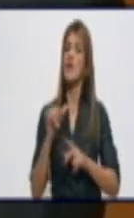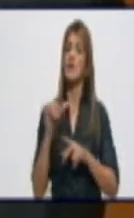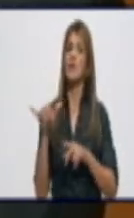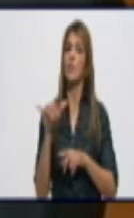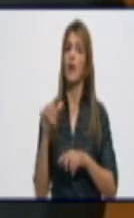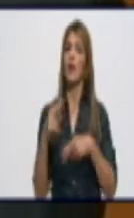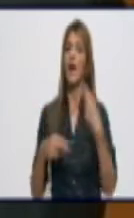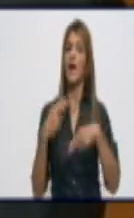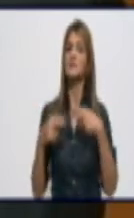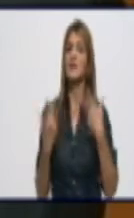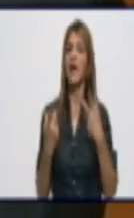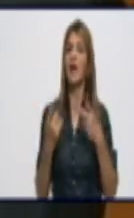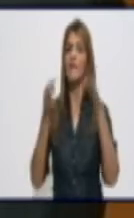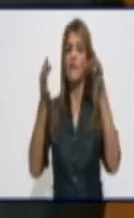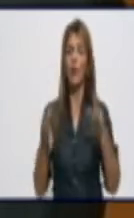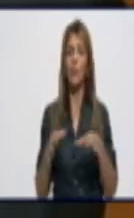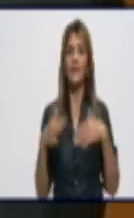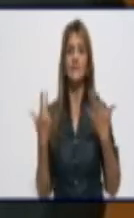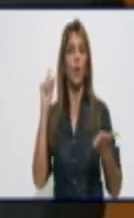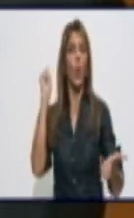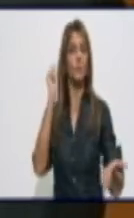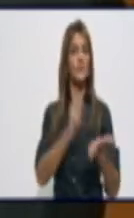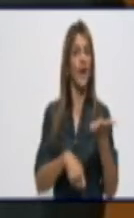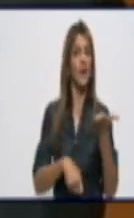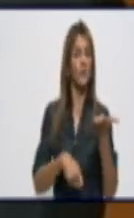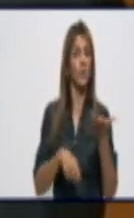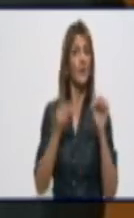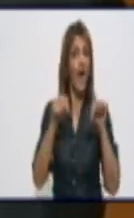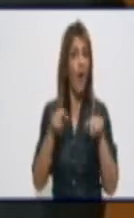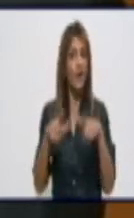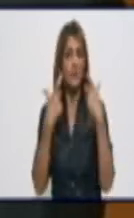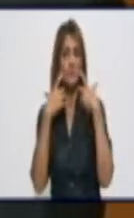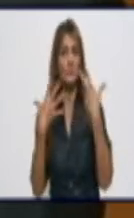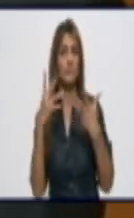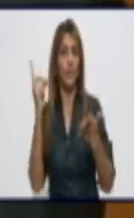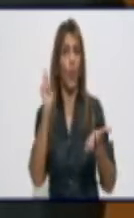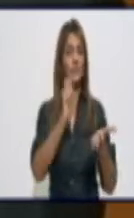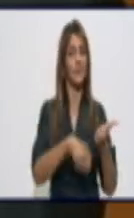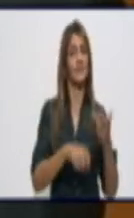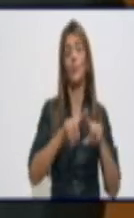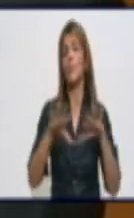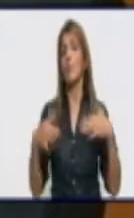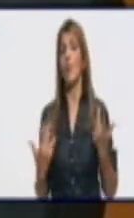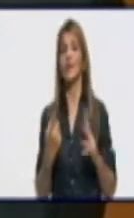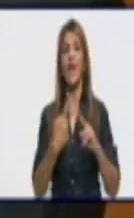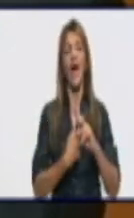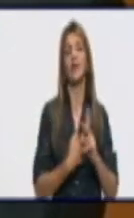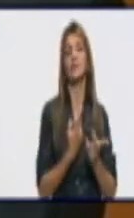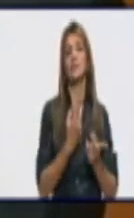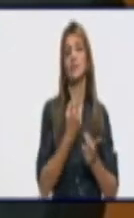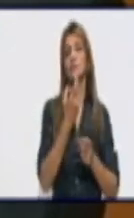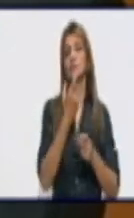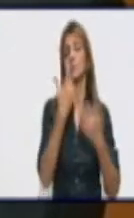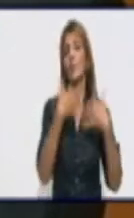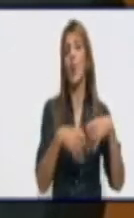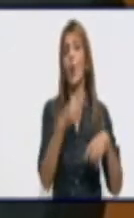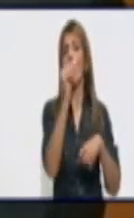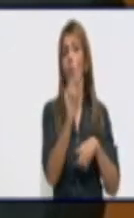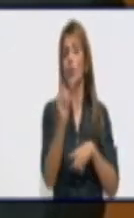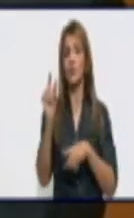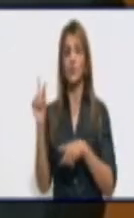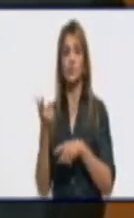contrato de producción, que juega ahora un mayor papel. Hay productores que no contratan la producción y después se